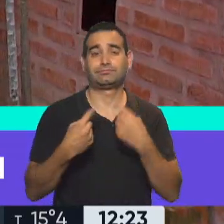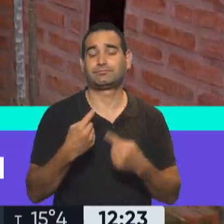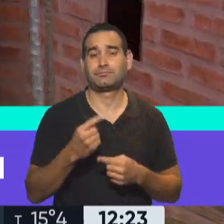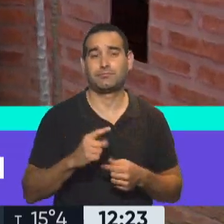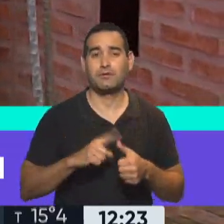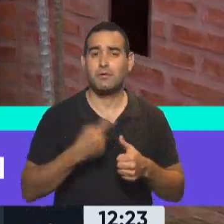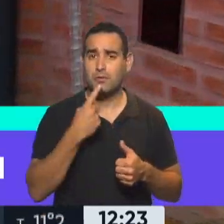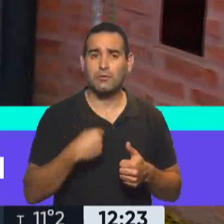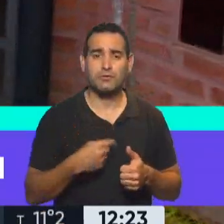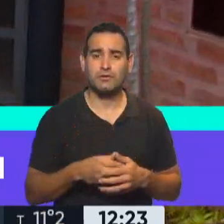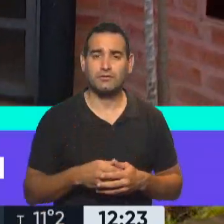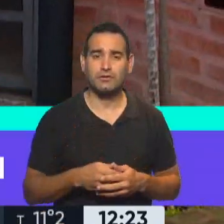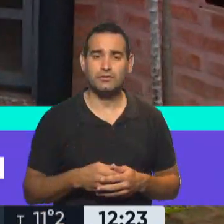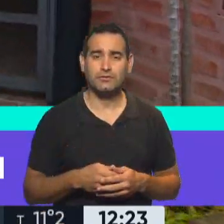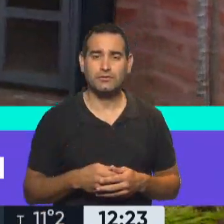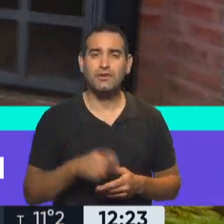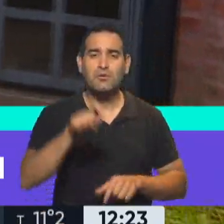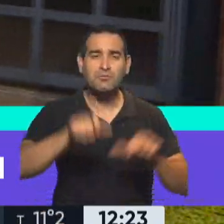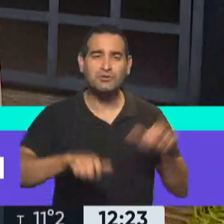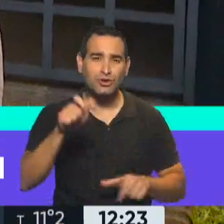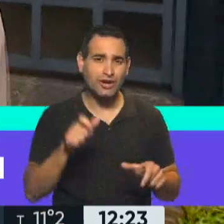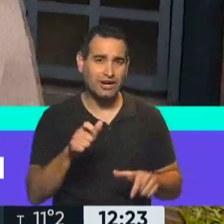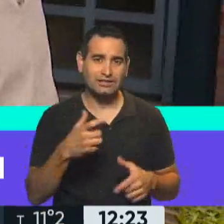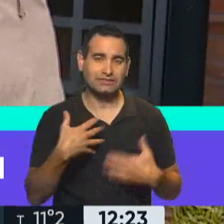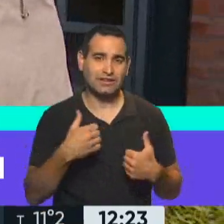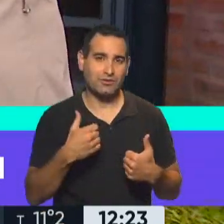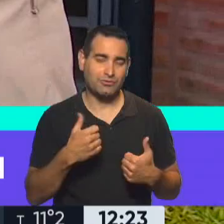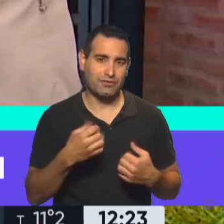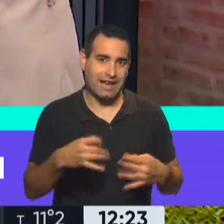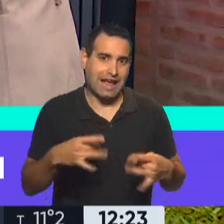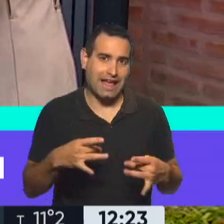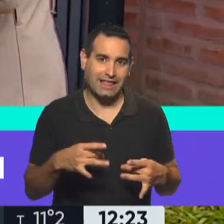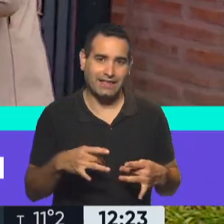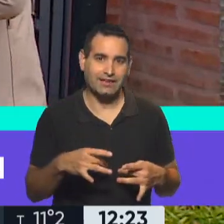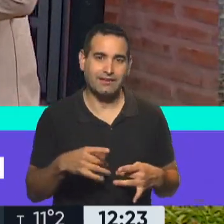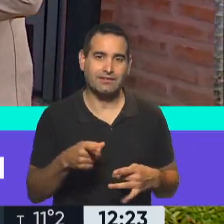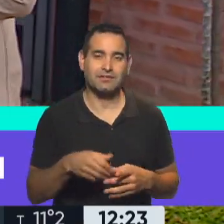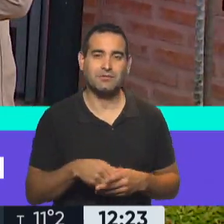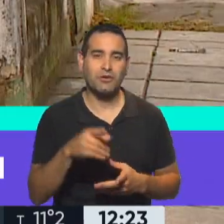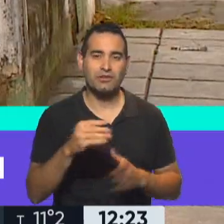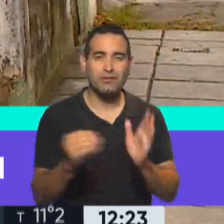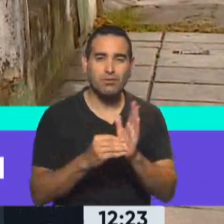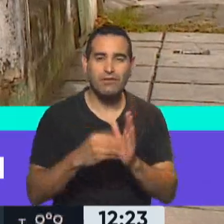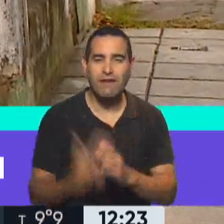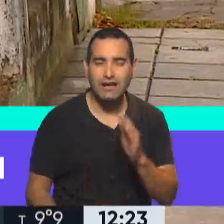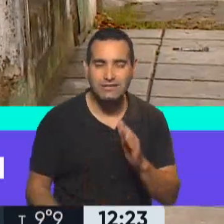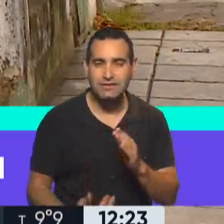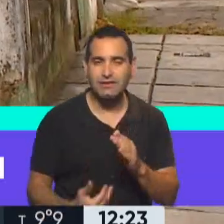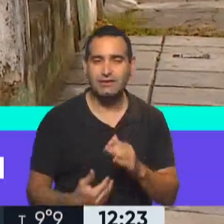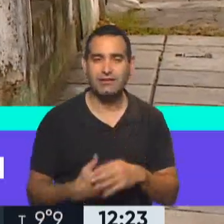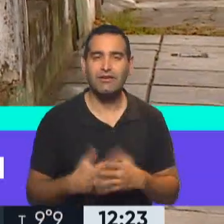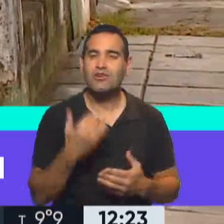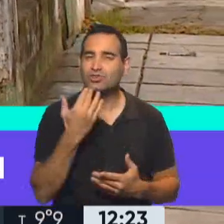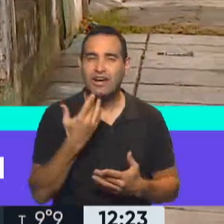es ¿por qué no me llego? Muchas veces son personas de riesgo que no les llega porque ellos mismos no lo ponen o se escribieron mal o no saben